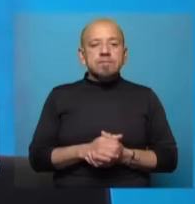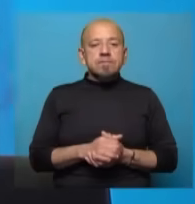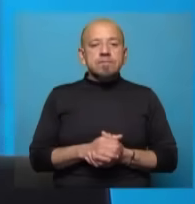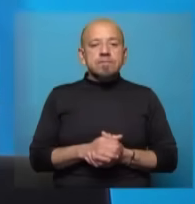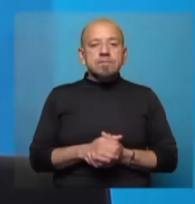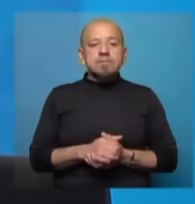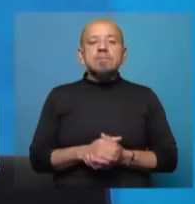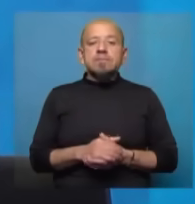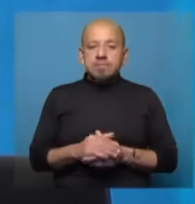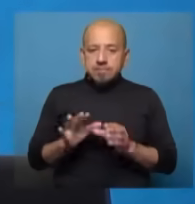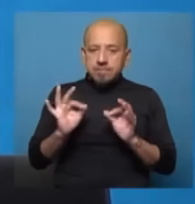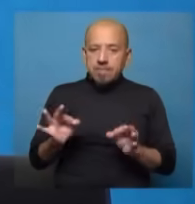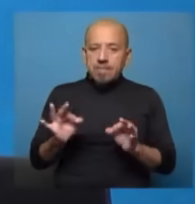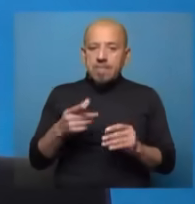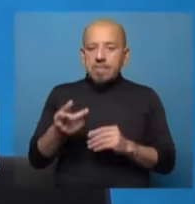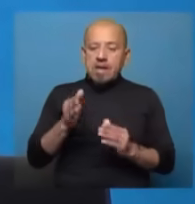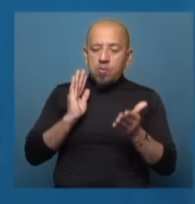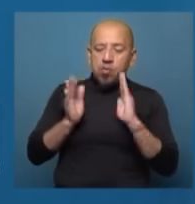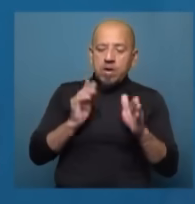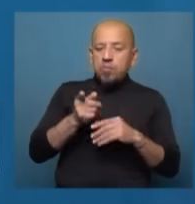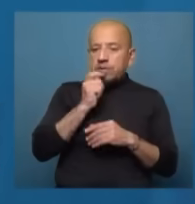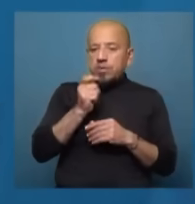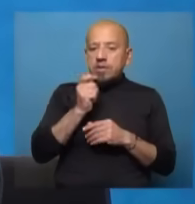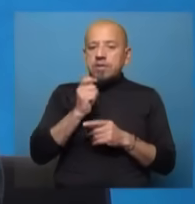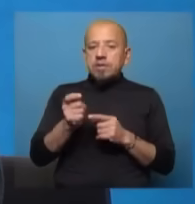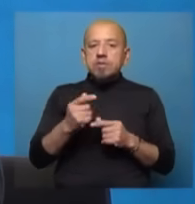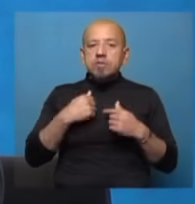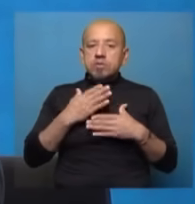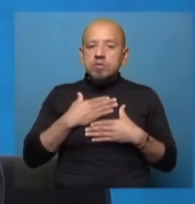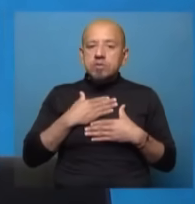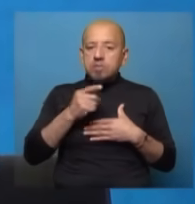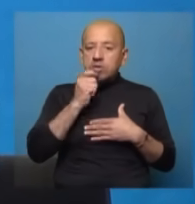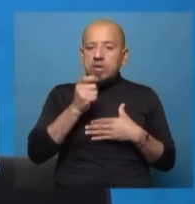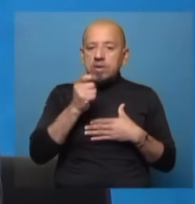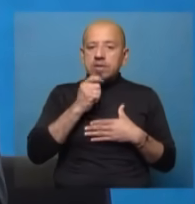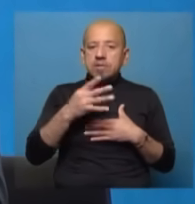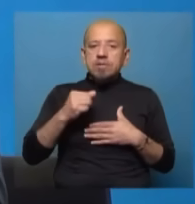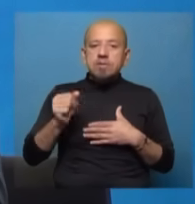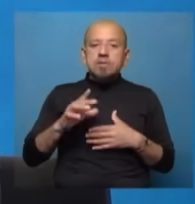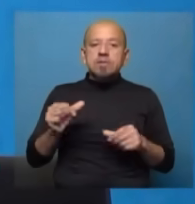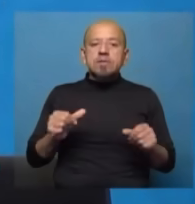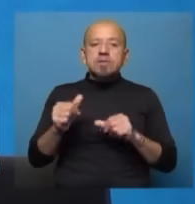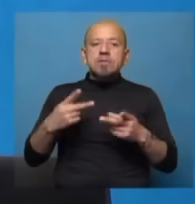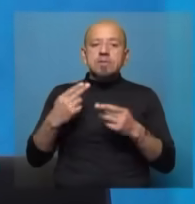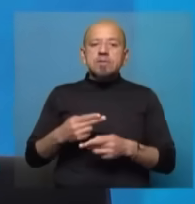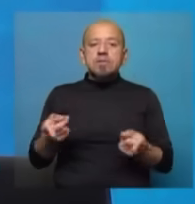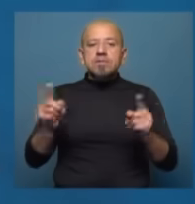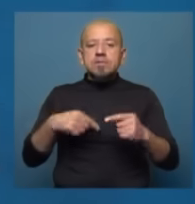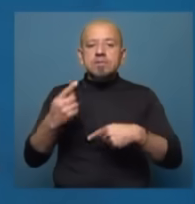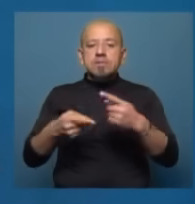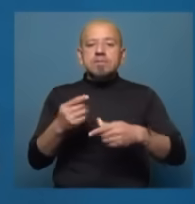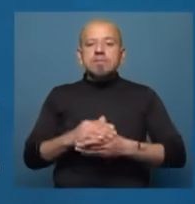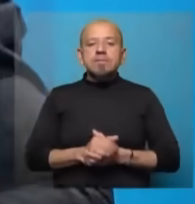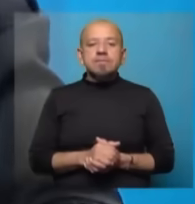está muy bien definido todo lo dijiste vos abogada periodista yo como periodista tengo mucho más preguntas pero toca hacer una pausa hacemos la pausa y seguimos